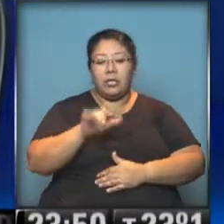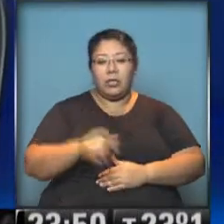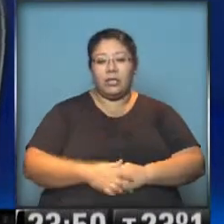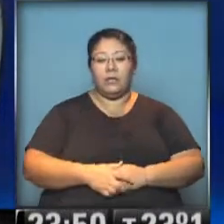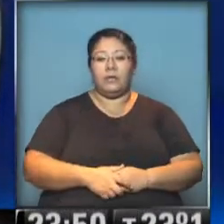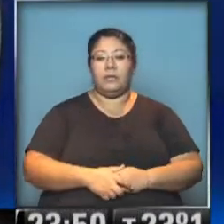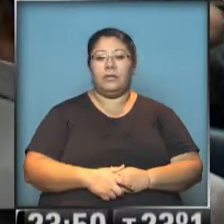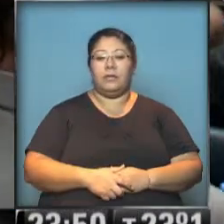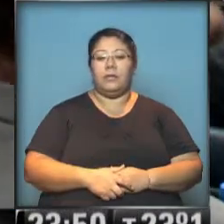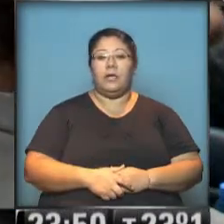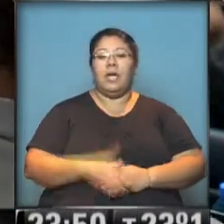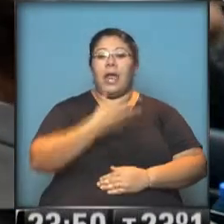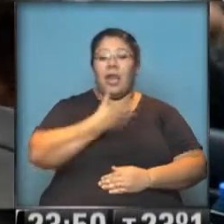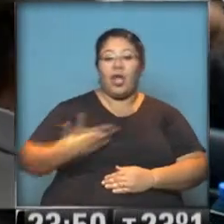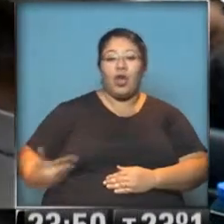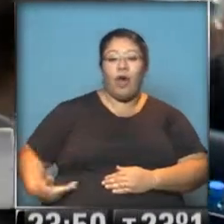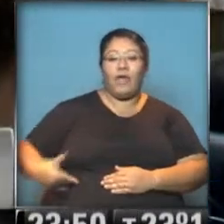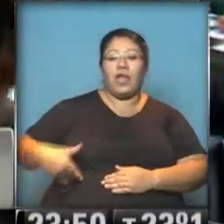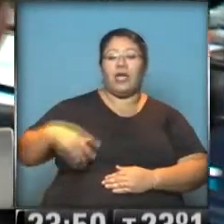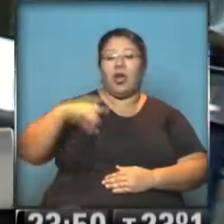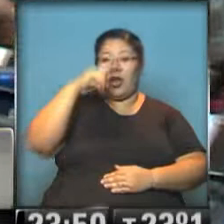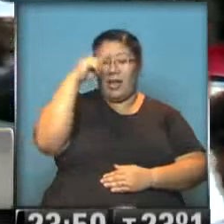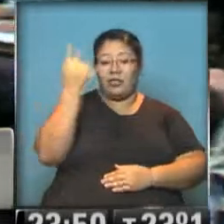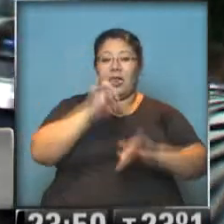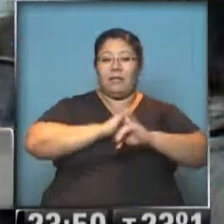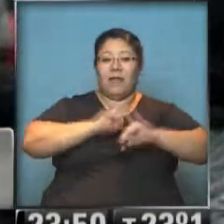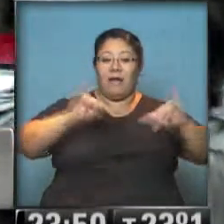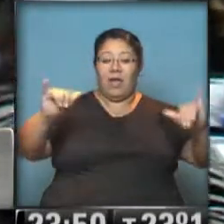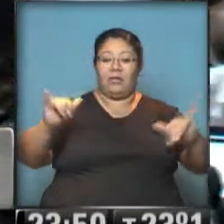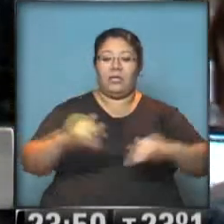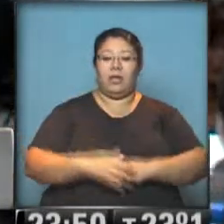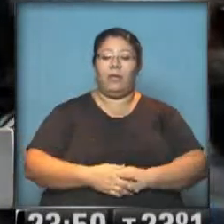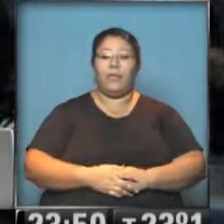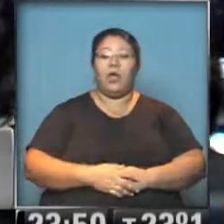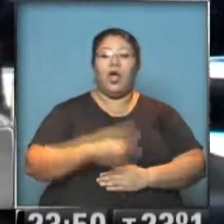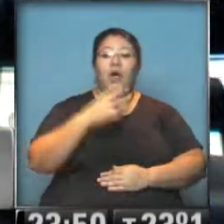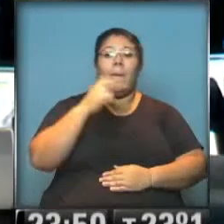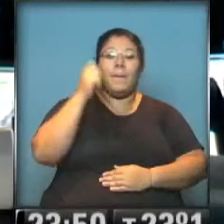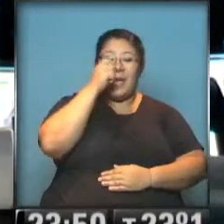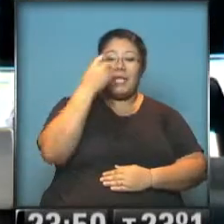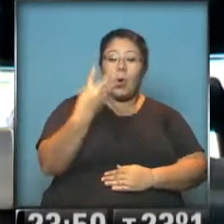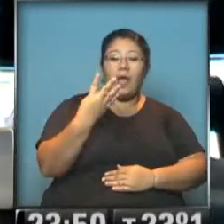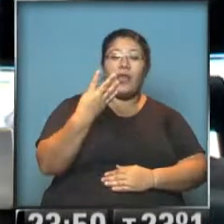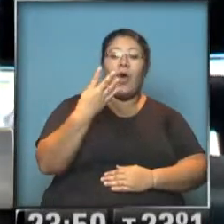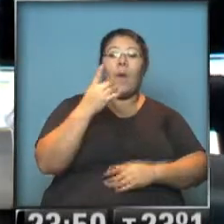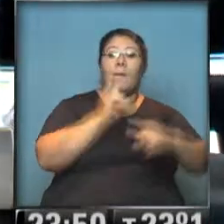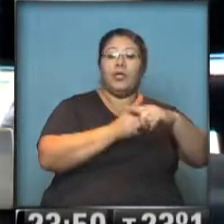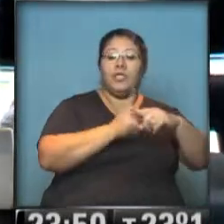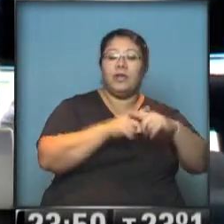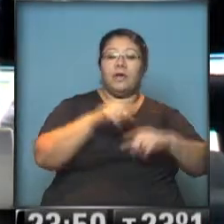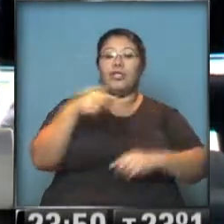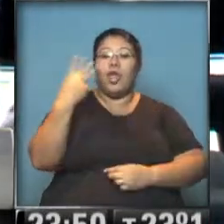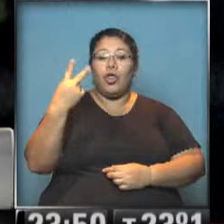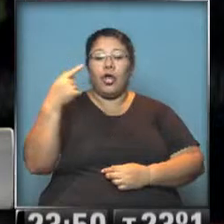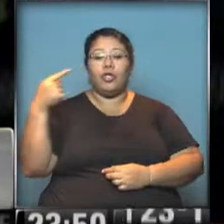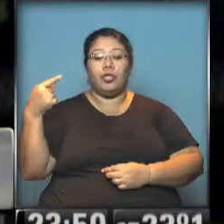las PASO. Con 54 votos a favor, 12 en contra y una abstención, la legislatura porteña aprobó en una sesión